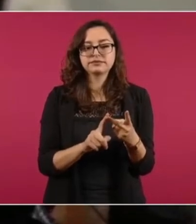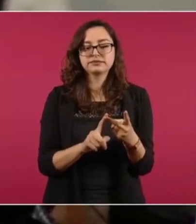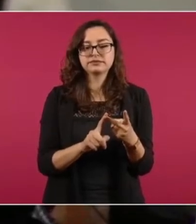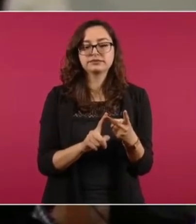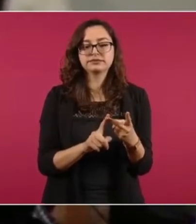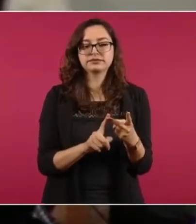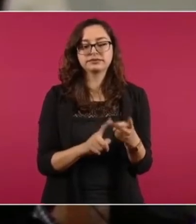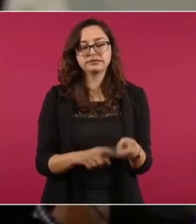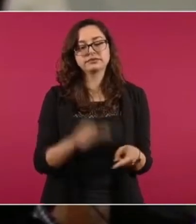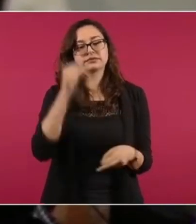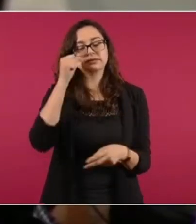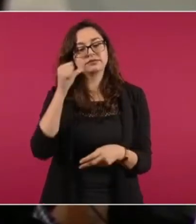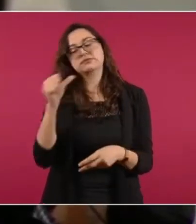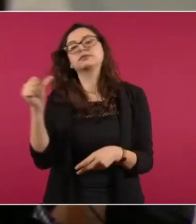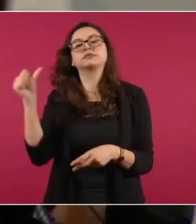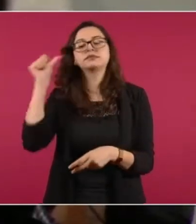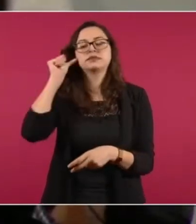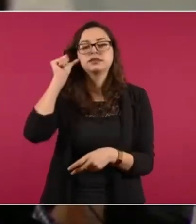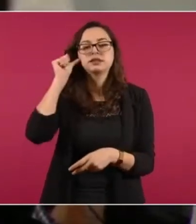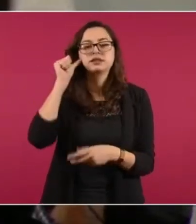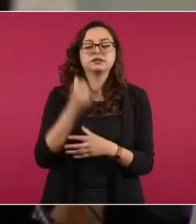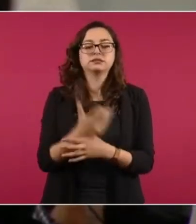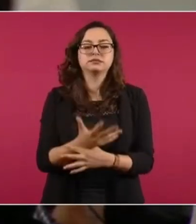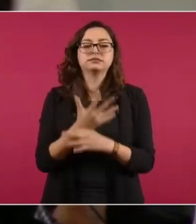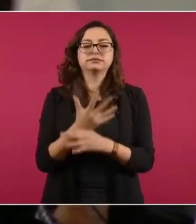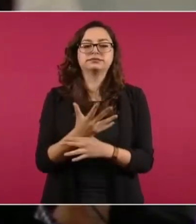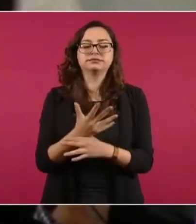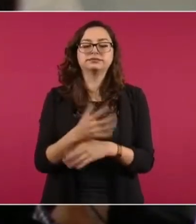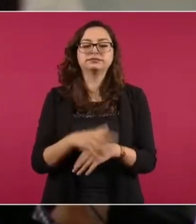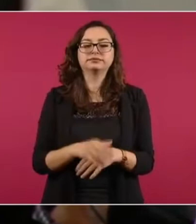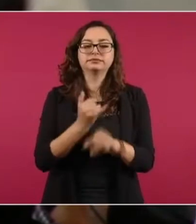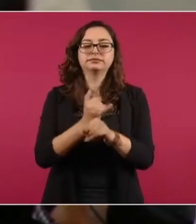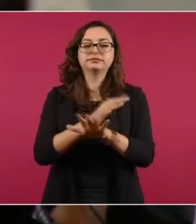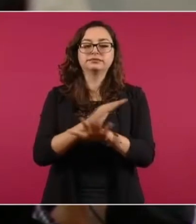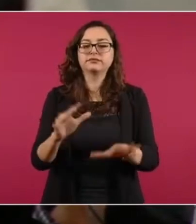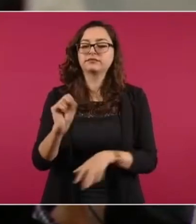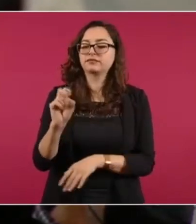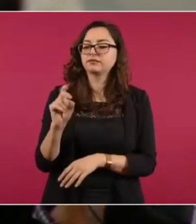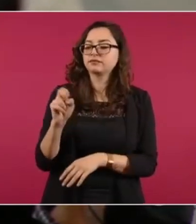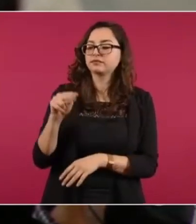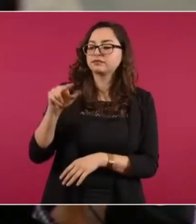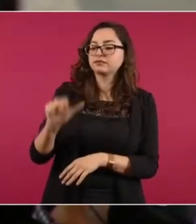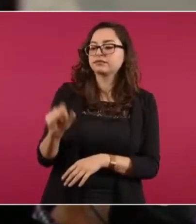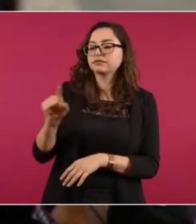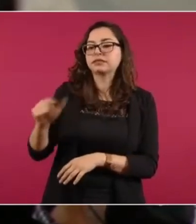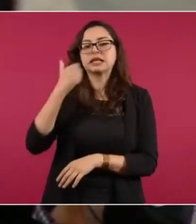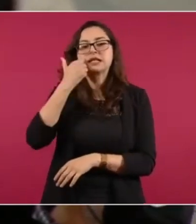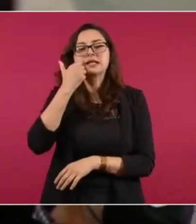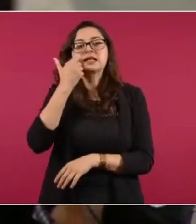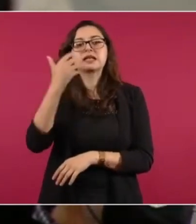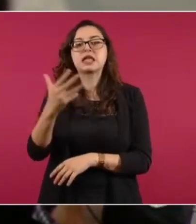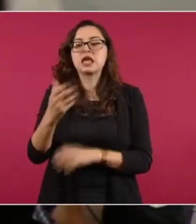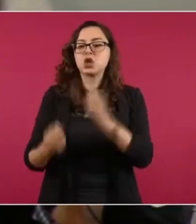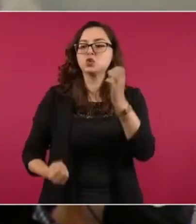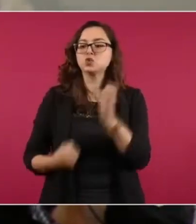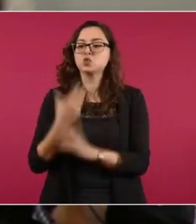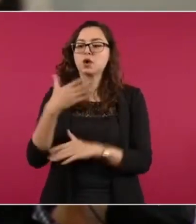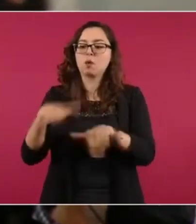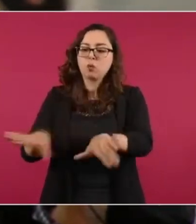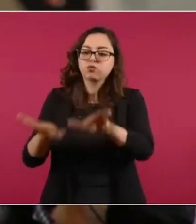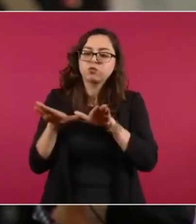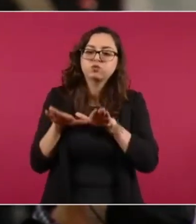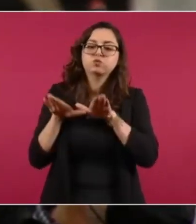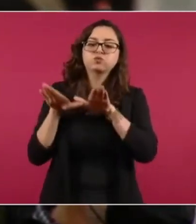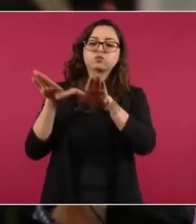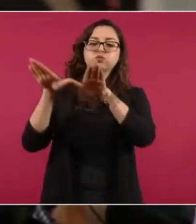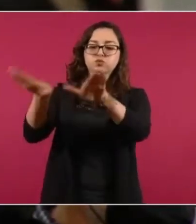se desprende la información de que la Secretaría de la Defensa Nacional planea crear una aerolínea que